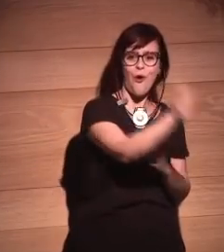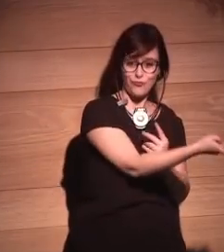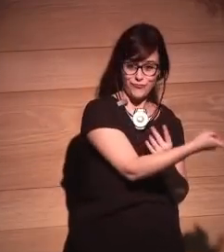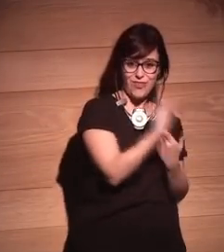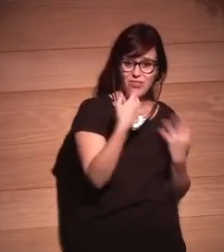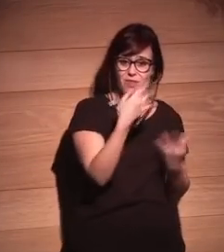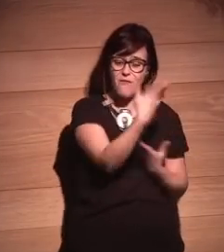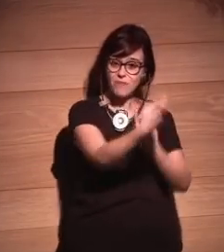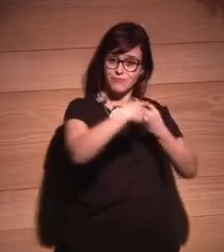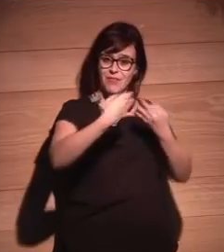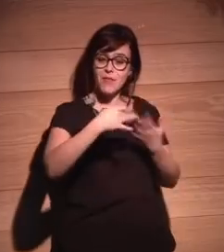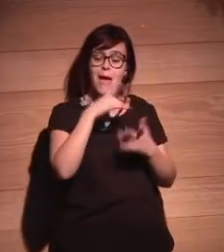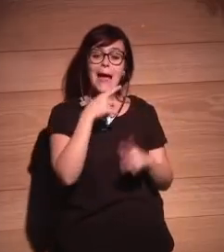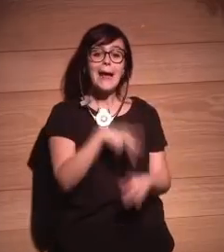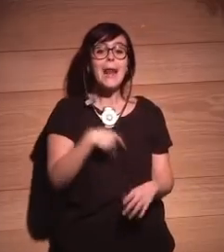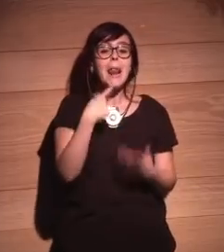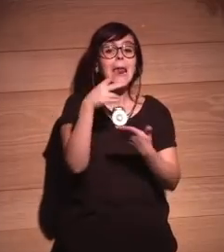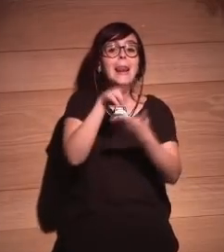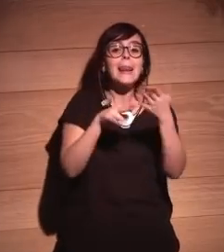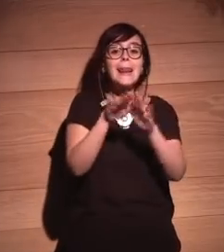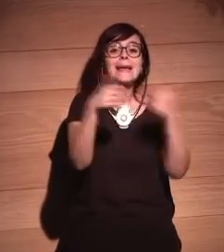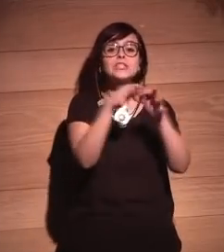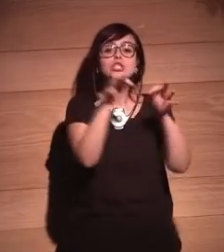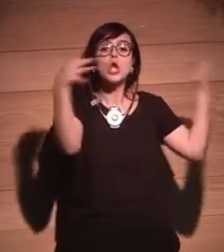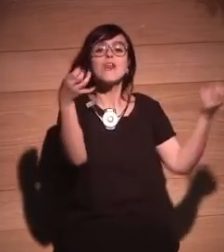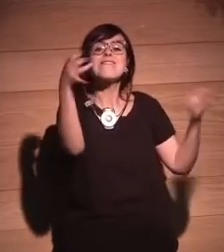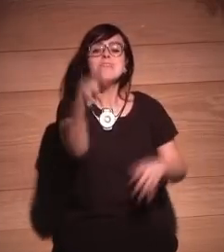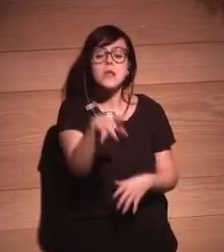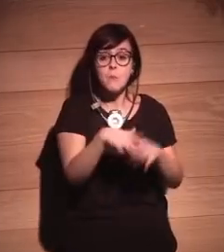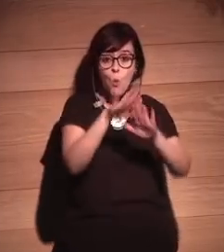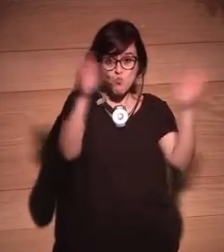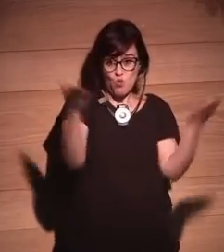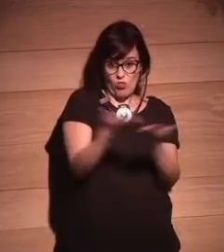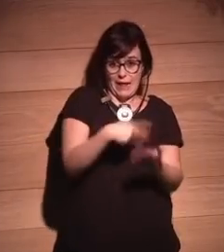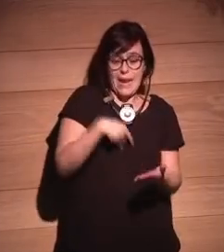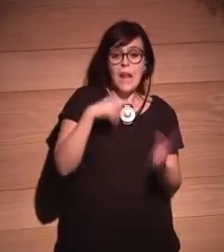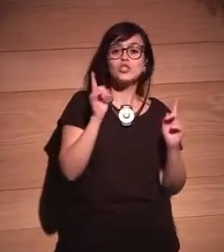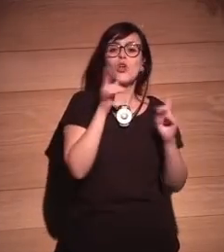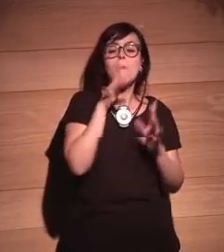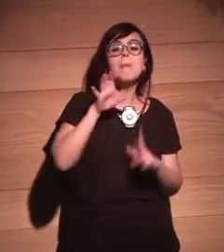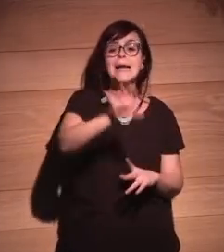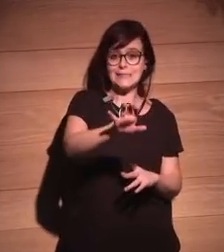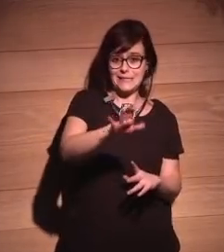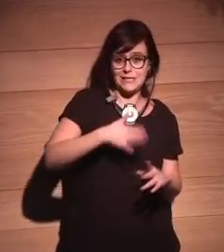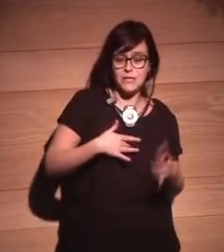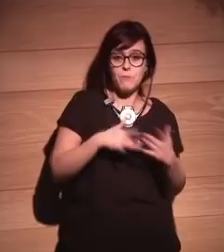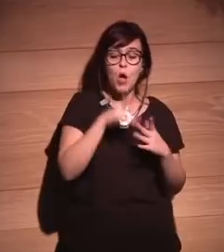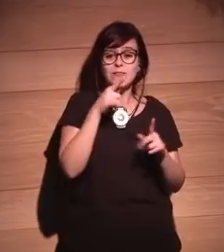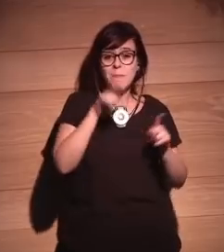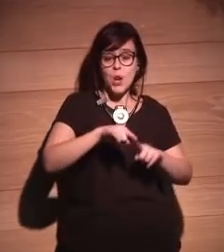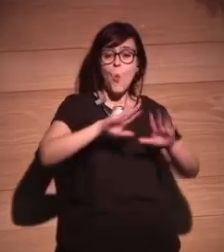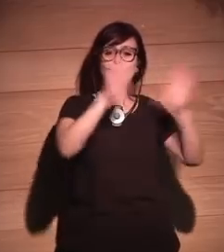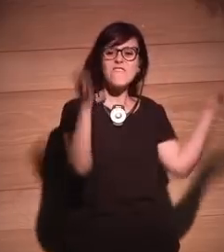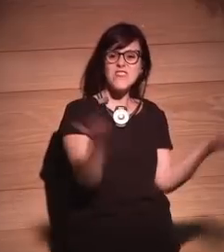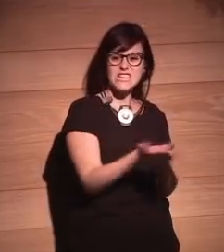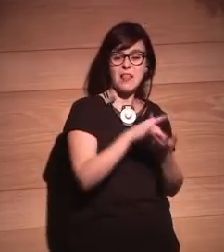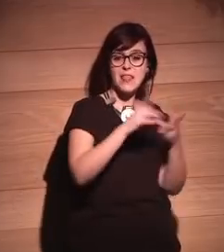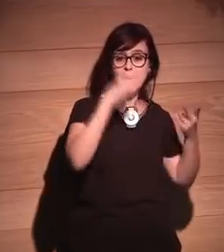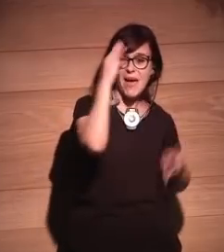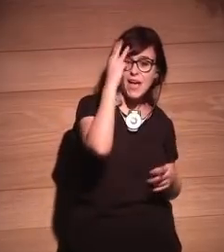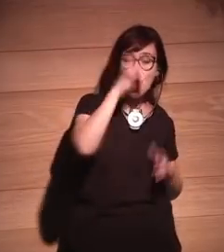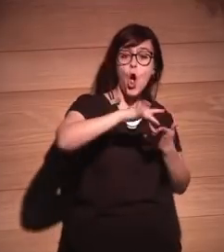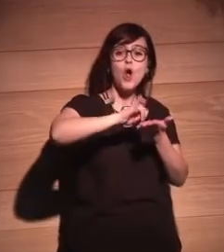algunas veces en este genérico de los lectores que tiene la prensa mundial, esto no es un problema del País, es un problema del Universal de México, incluso del New